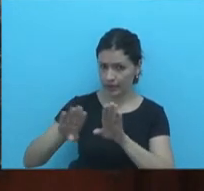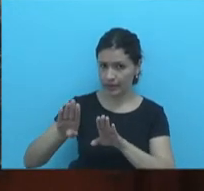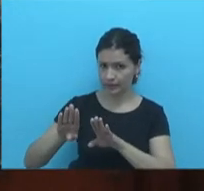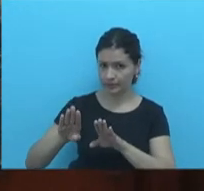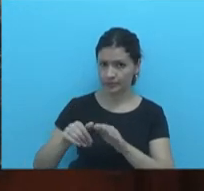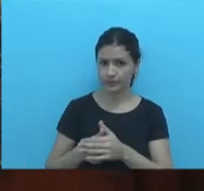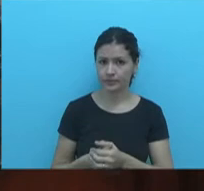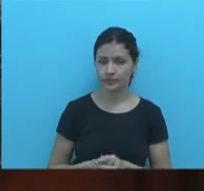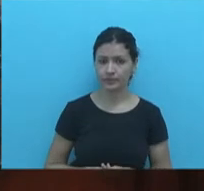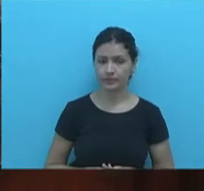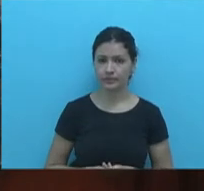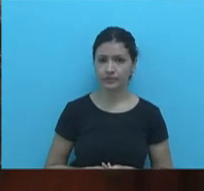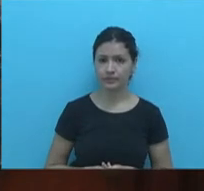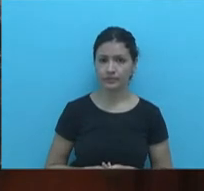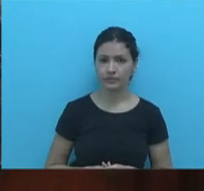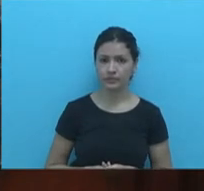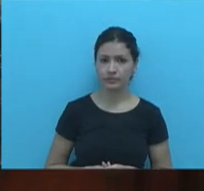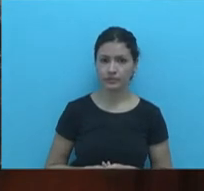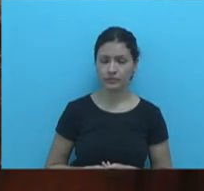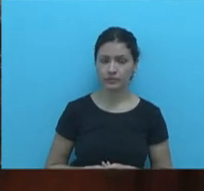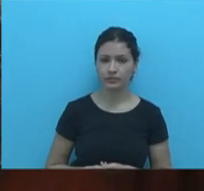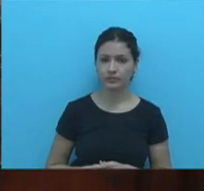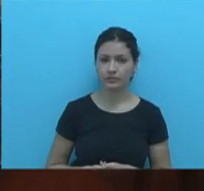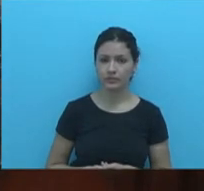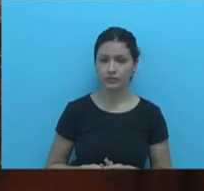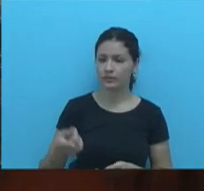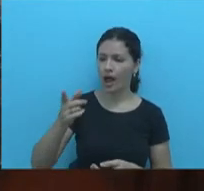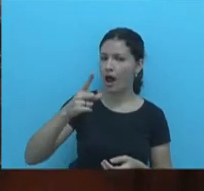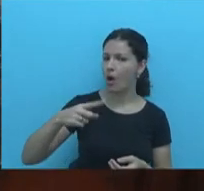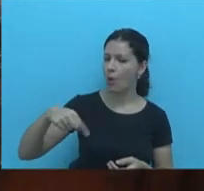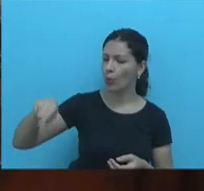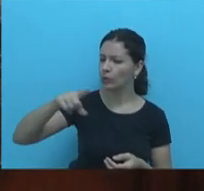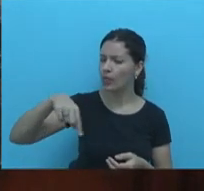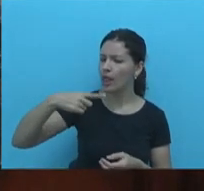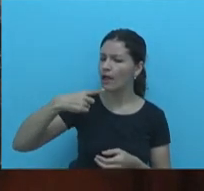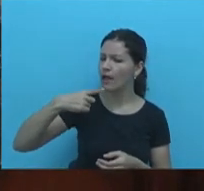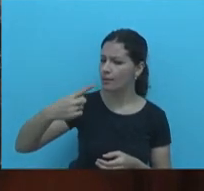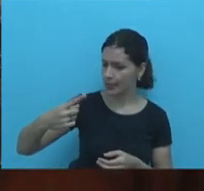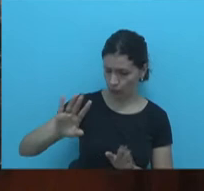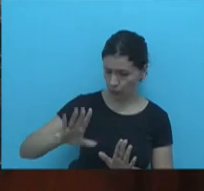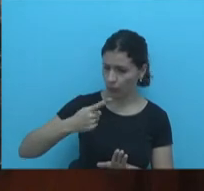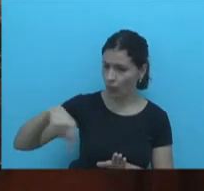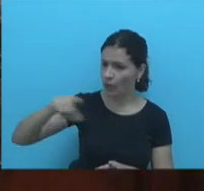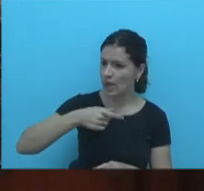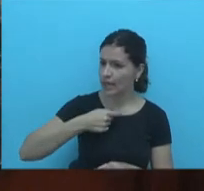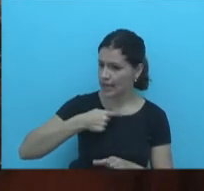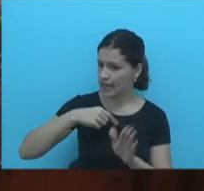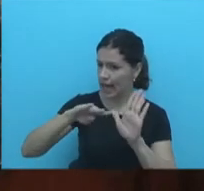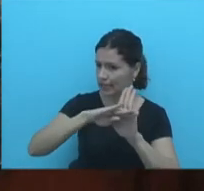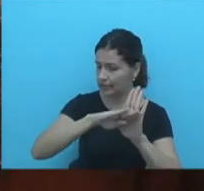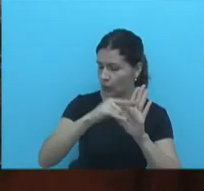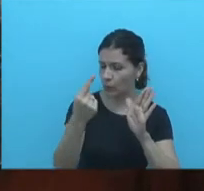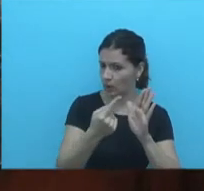del proyecto están de acuerdo en reformar el artículo primero, donde